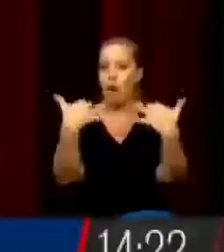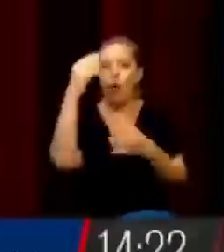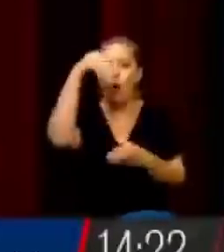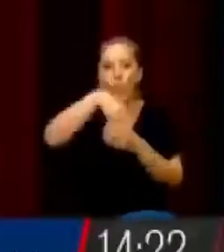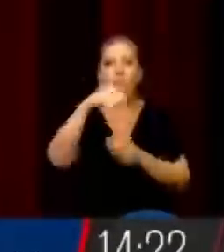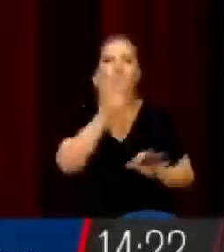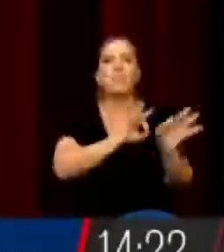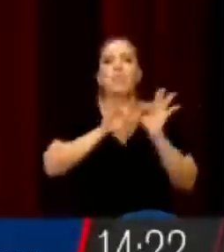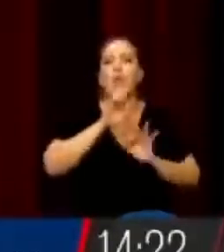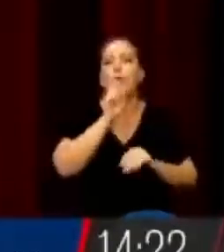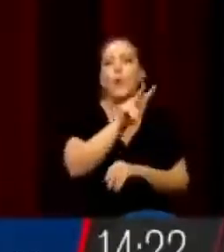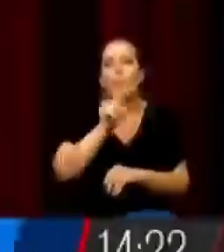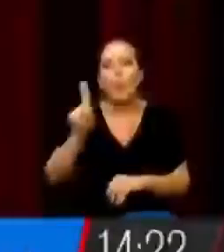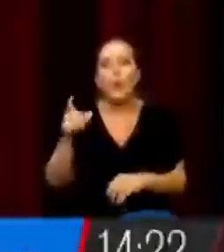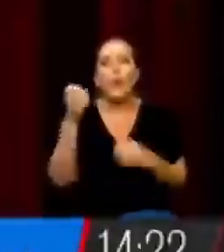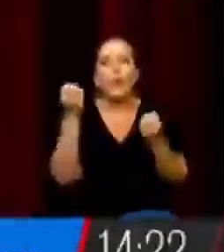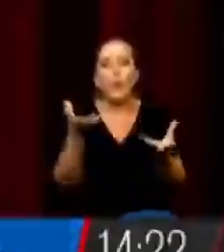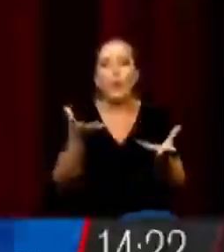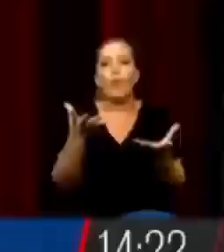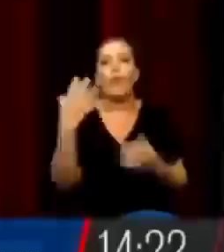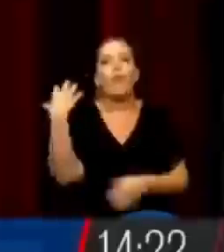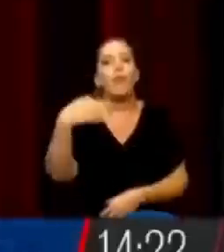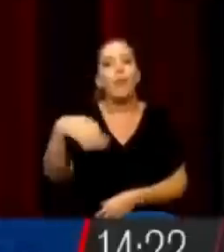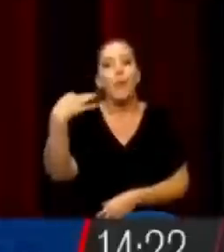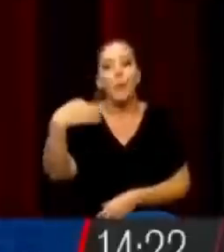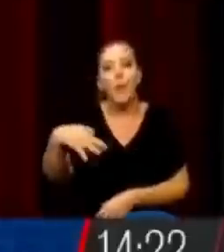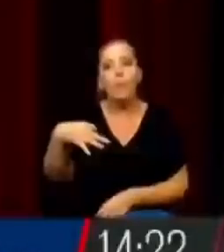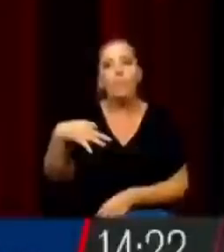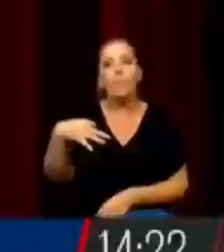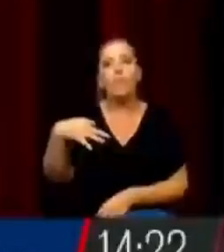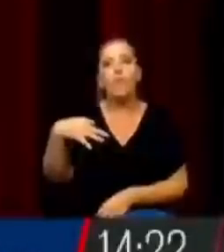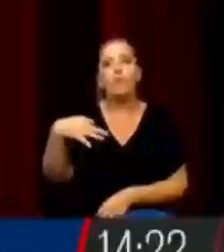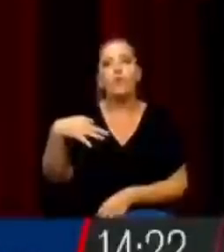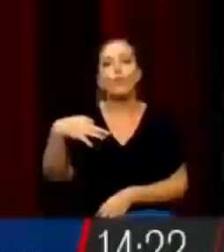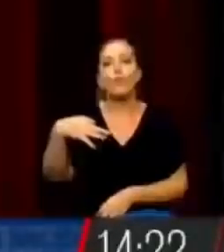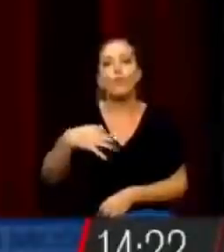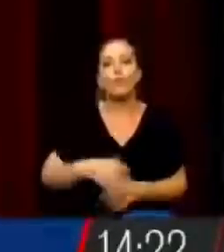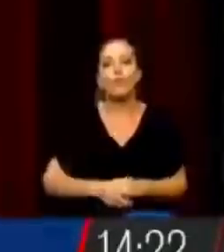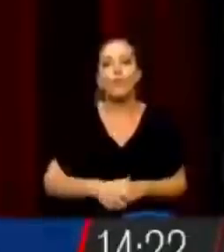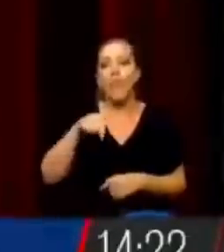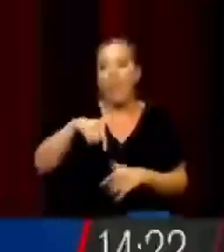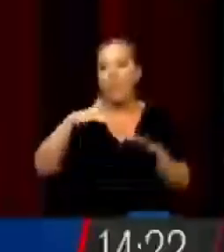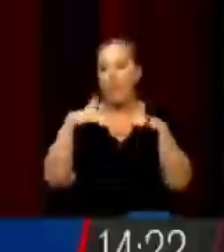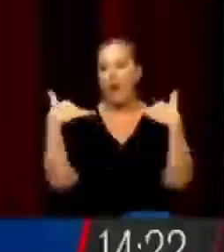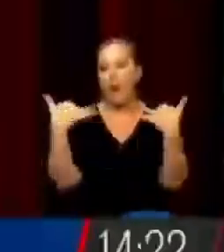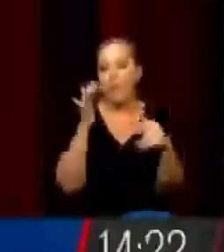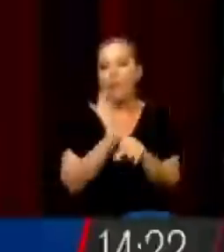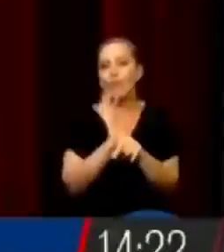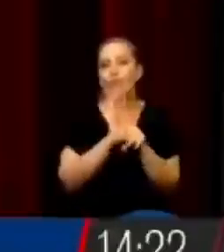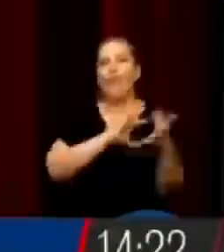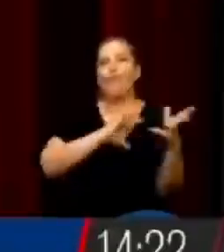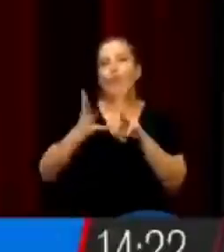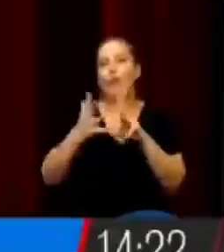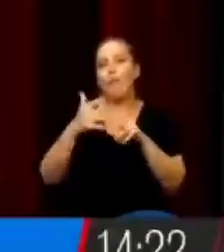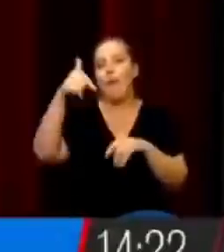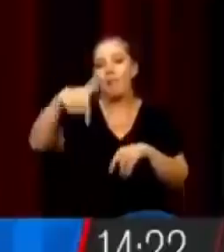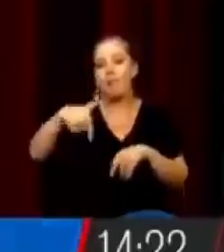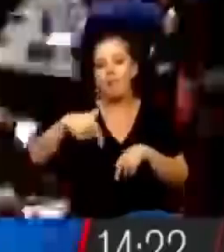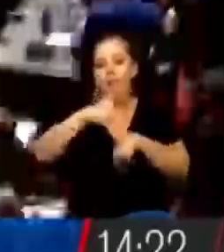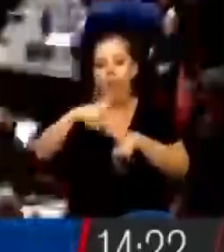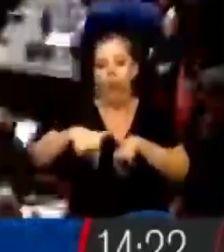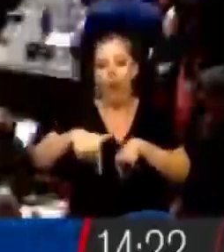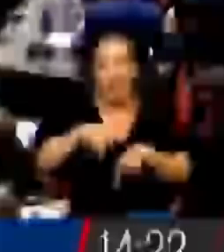siglo XXI, porque tenemos que llevar al siglo XXI a este Parlamento. Y no